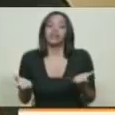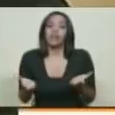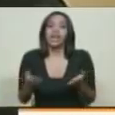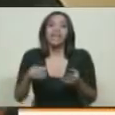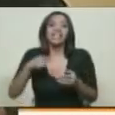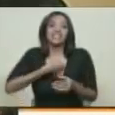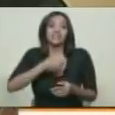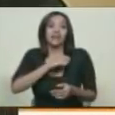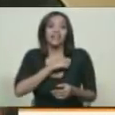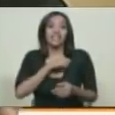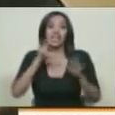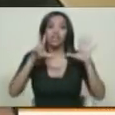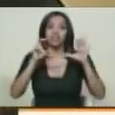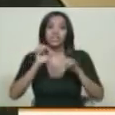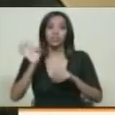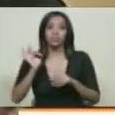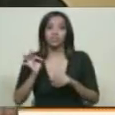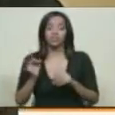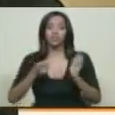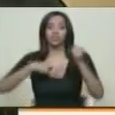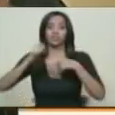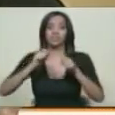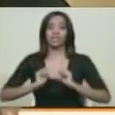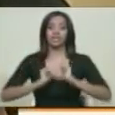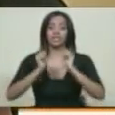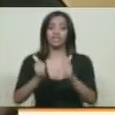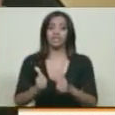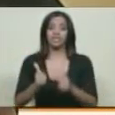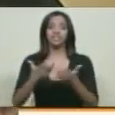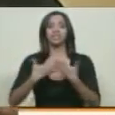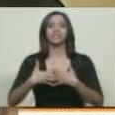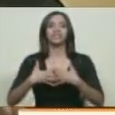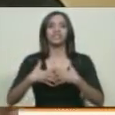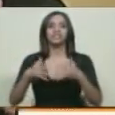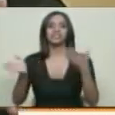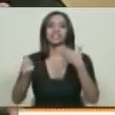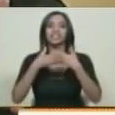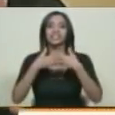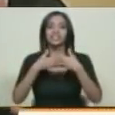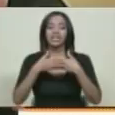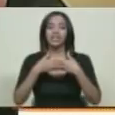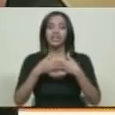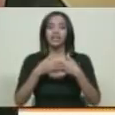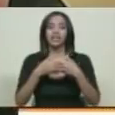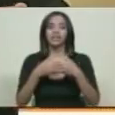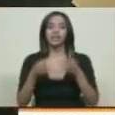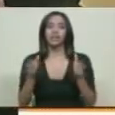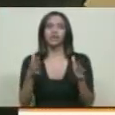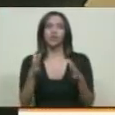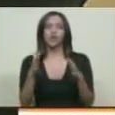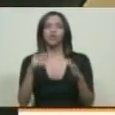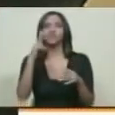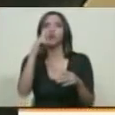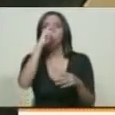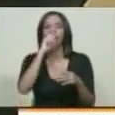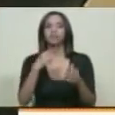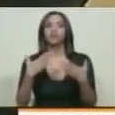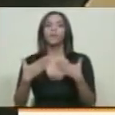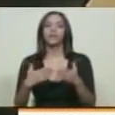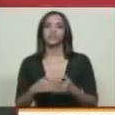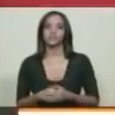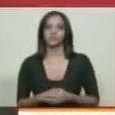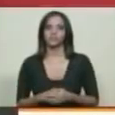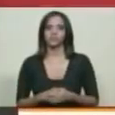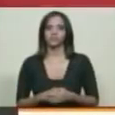España el 80% de los negocios que se inician y de las empresas se cierran en los 2 años siguientes.